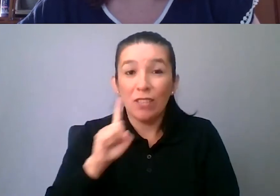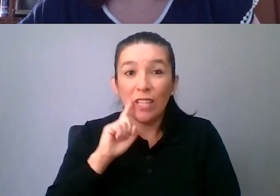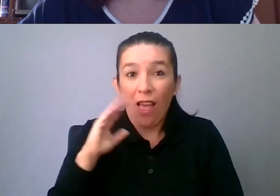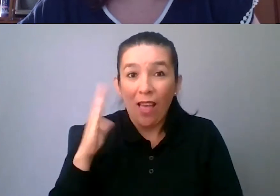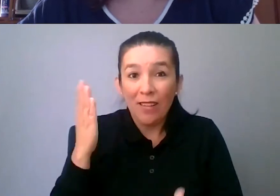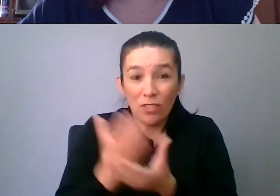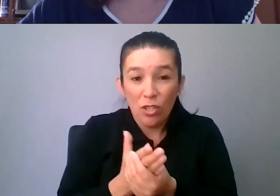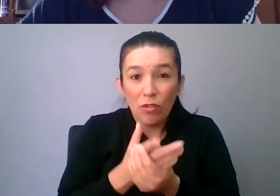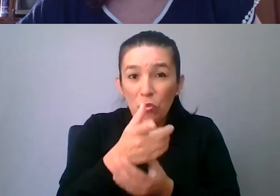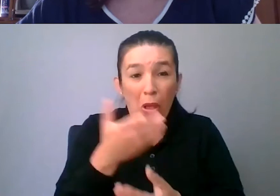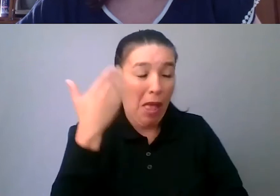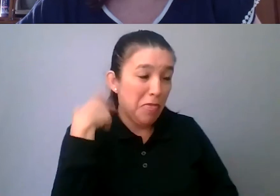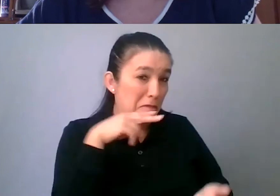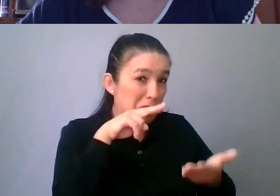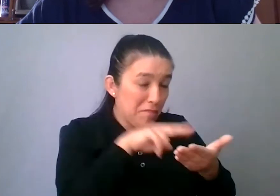viendo, estudiando,